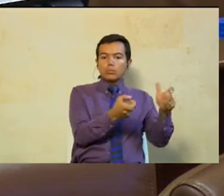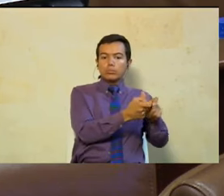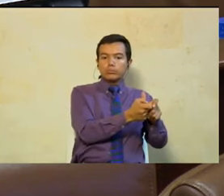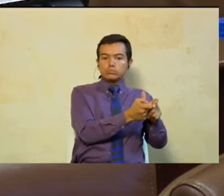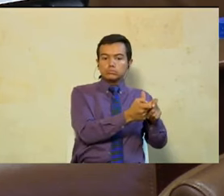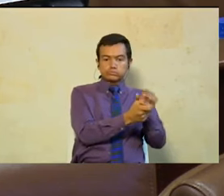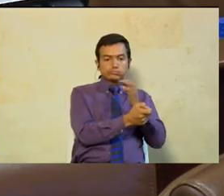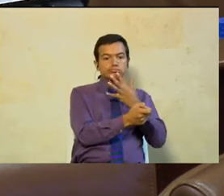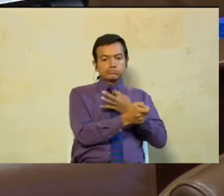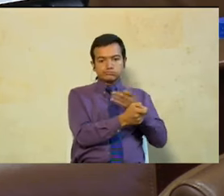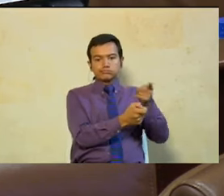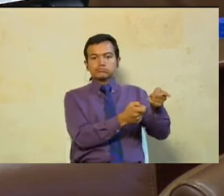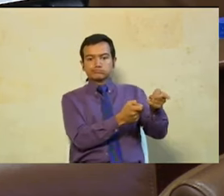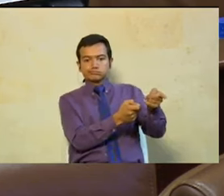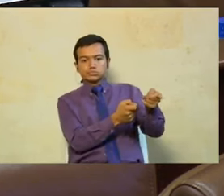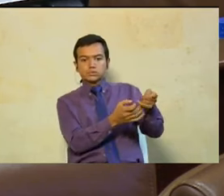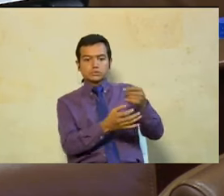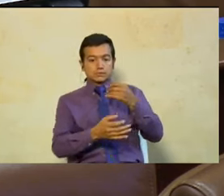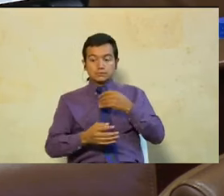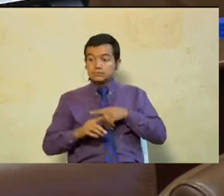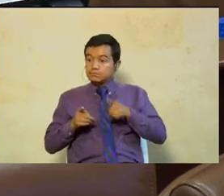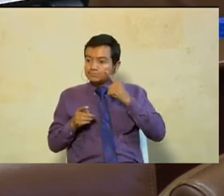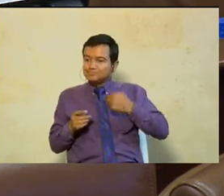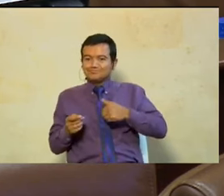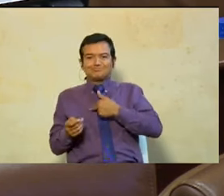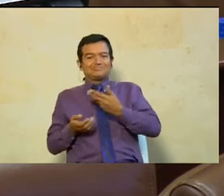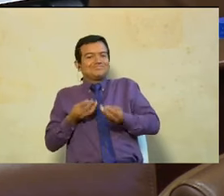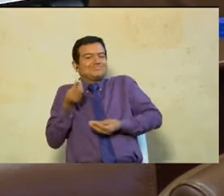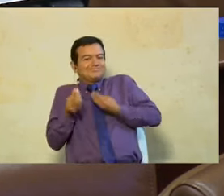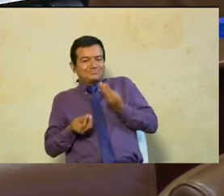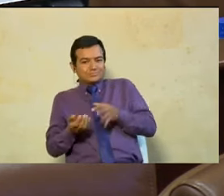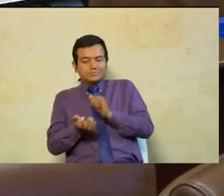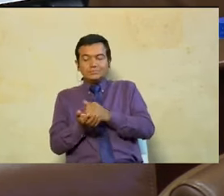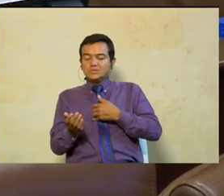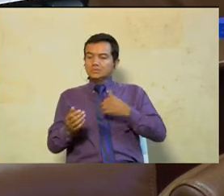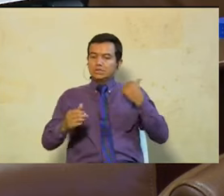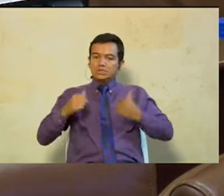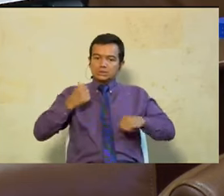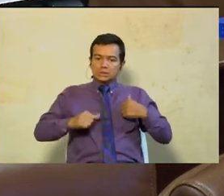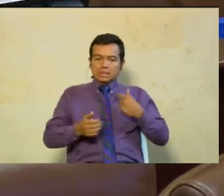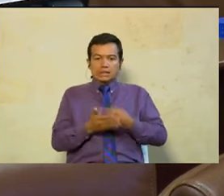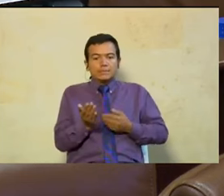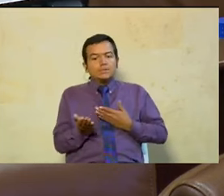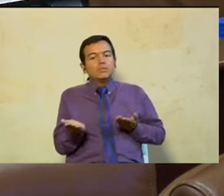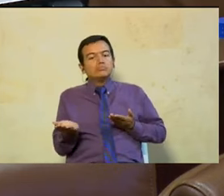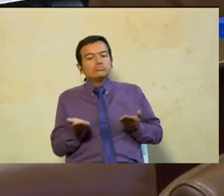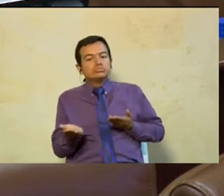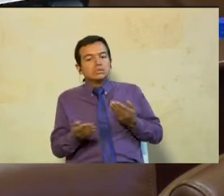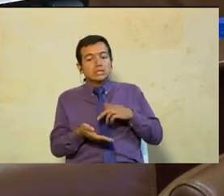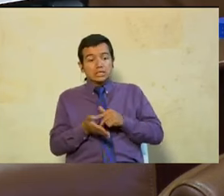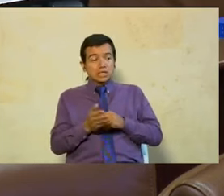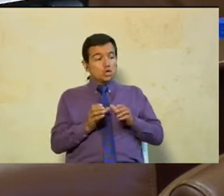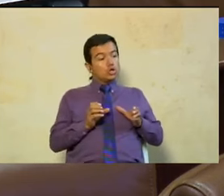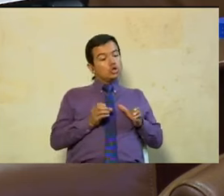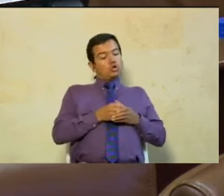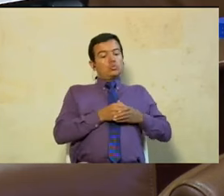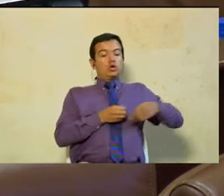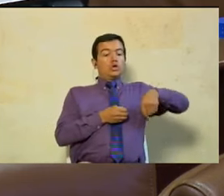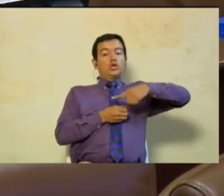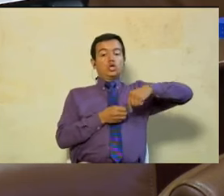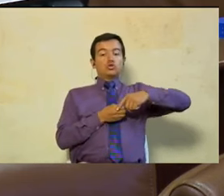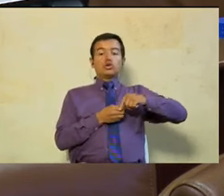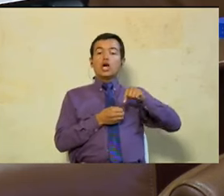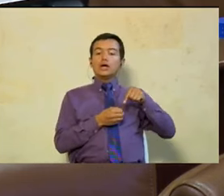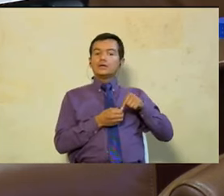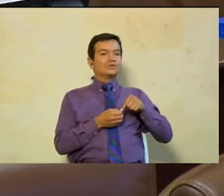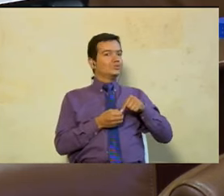haciendo a la salud en Colombia Si permitimos que se tenga esto en manos de unos pocos cirujanos plásticos cuando la